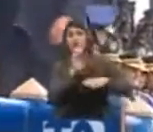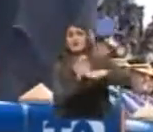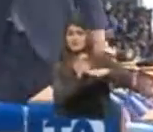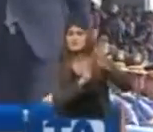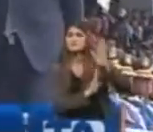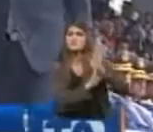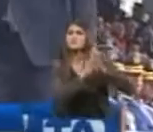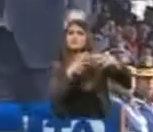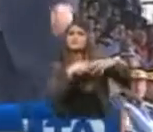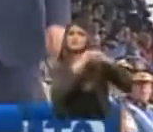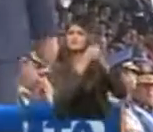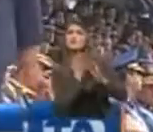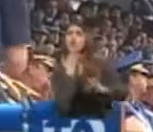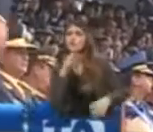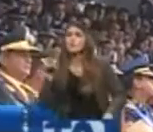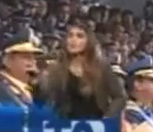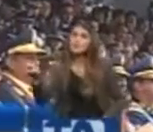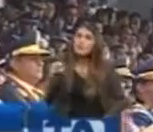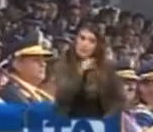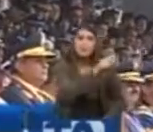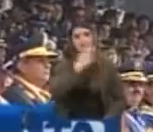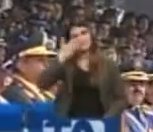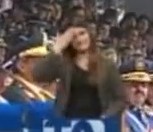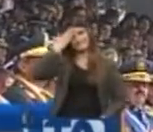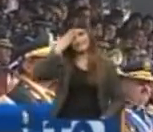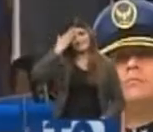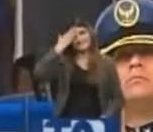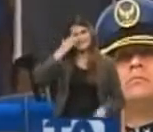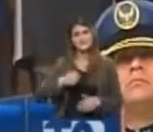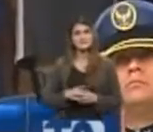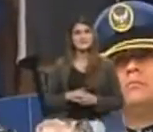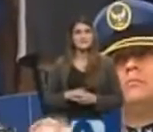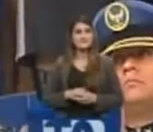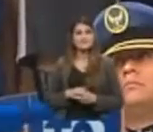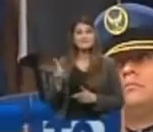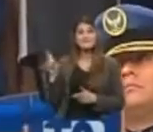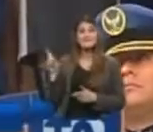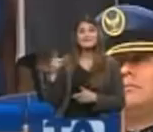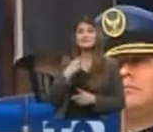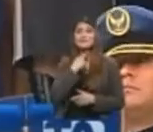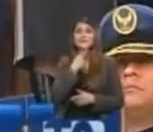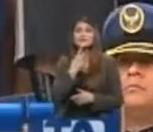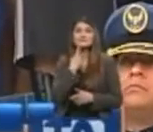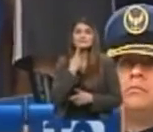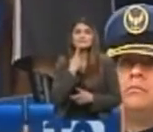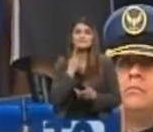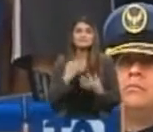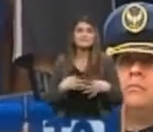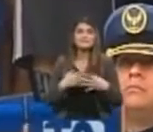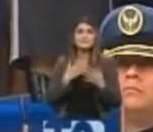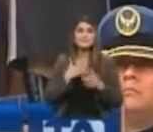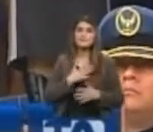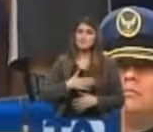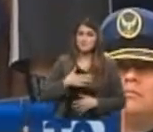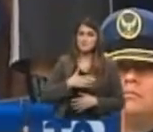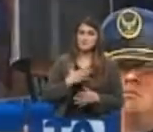criticar las propuestas para la institución policial de un candidato de oposición. Impulsa como propuesta y campaña volver a permitir el